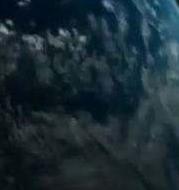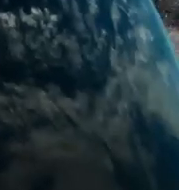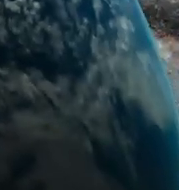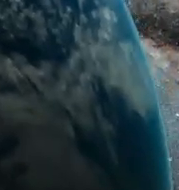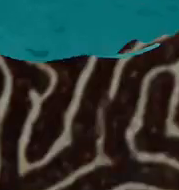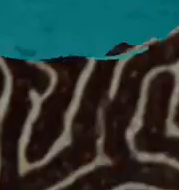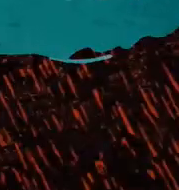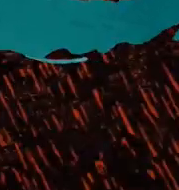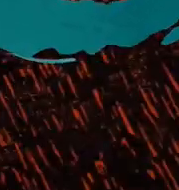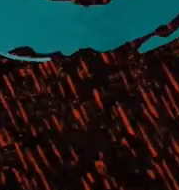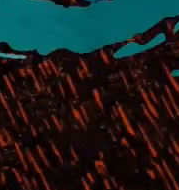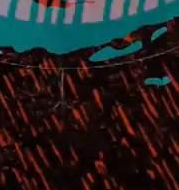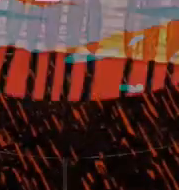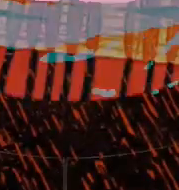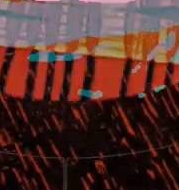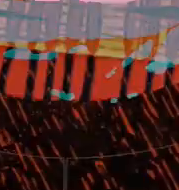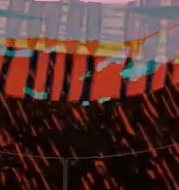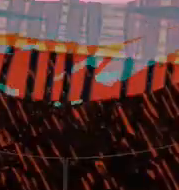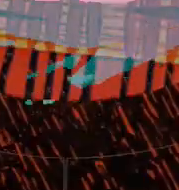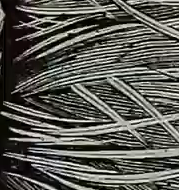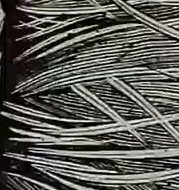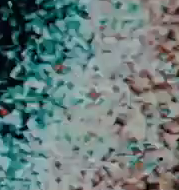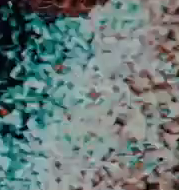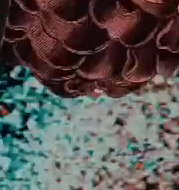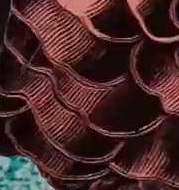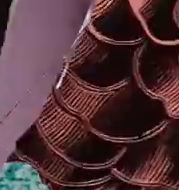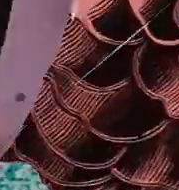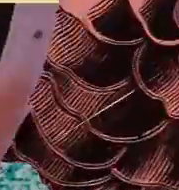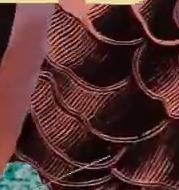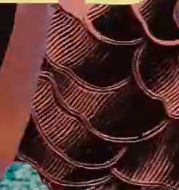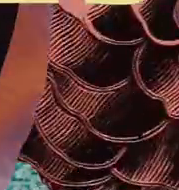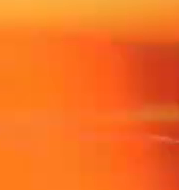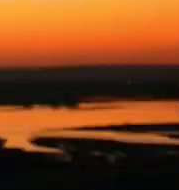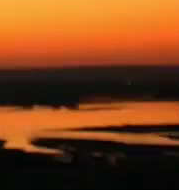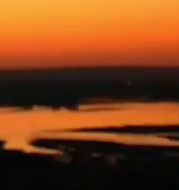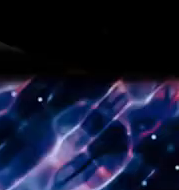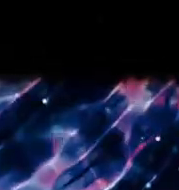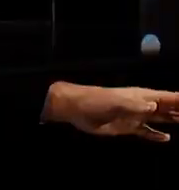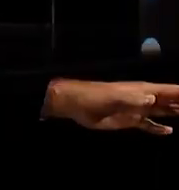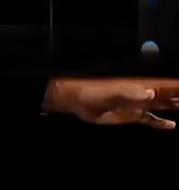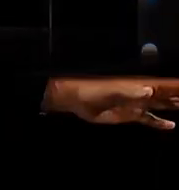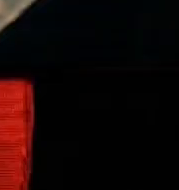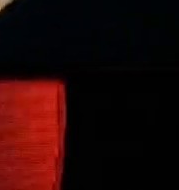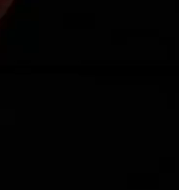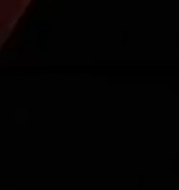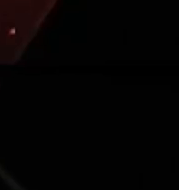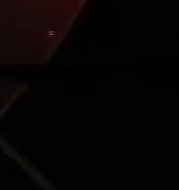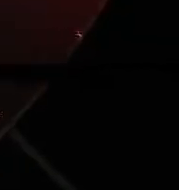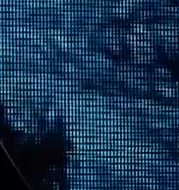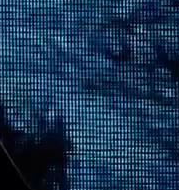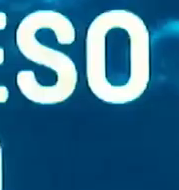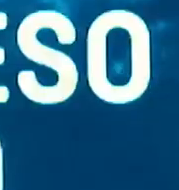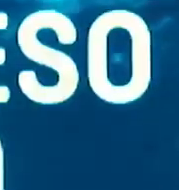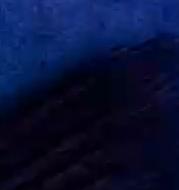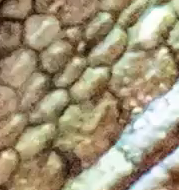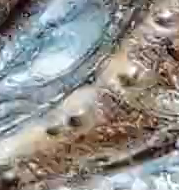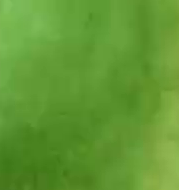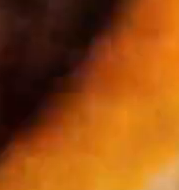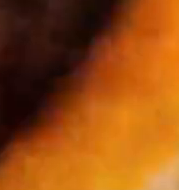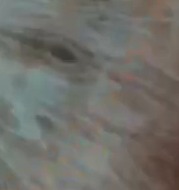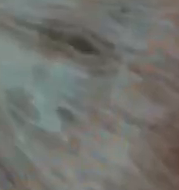América Latina. 130 charlas, 12 regiones del país y las mentes más brillantes del